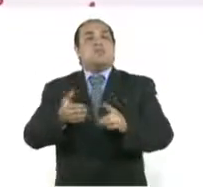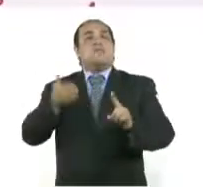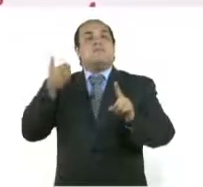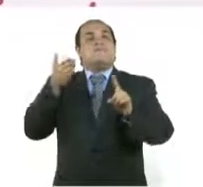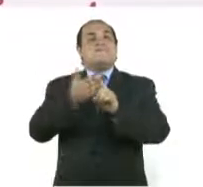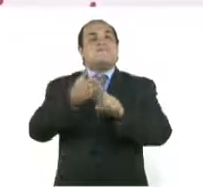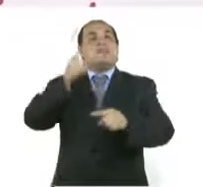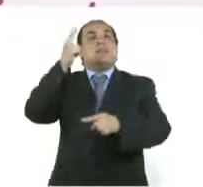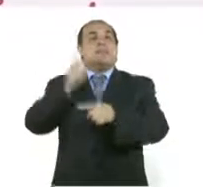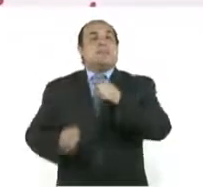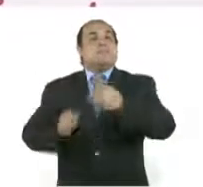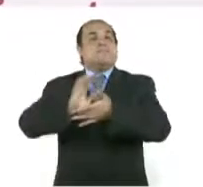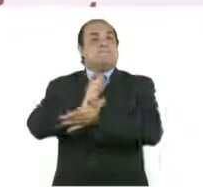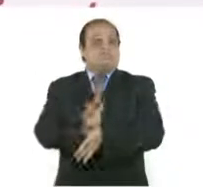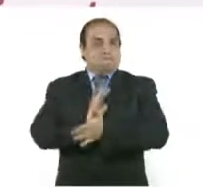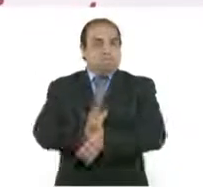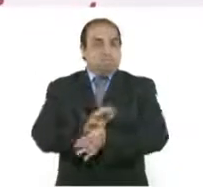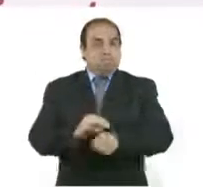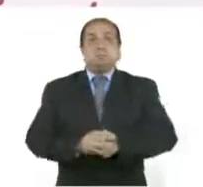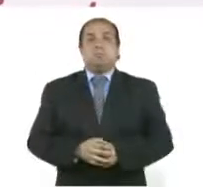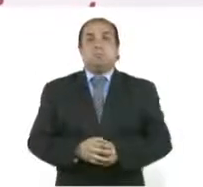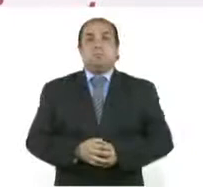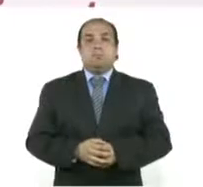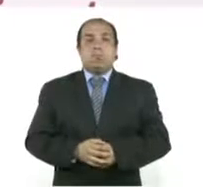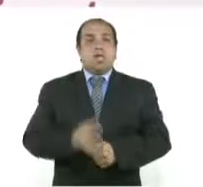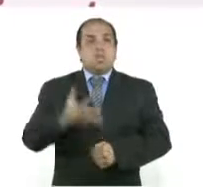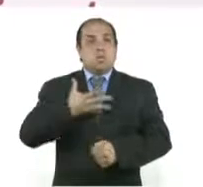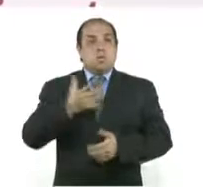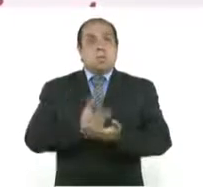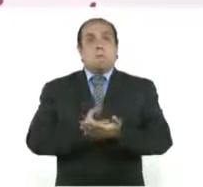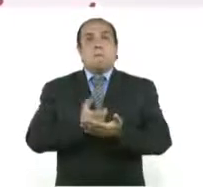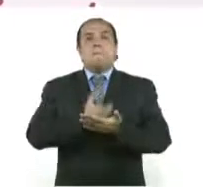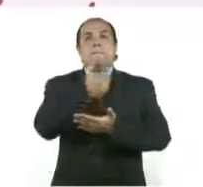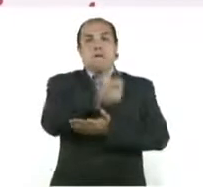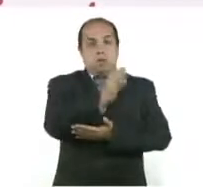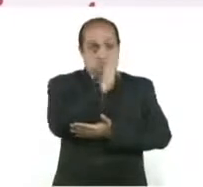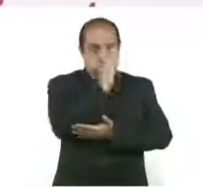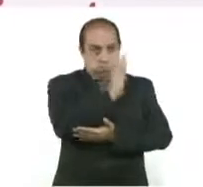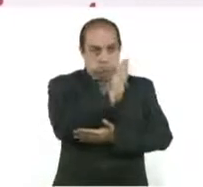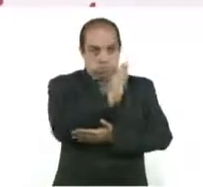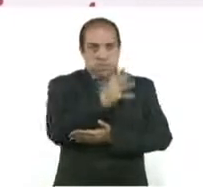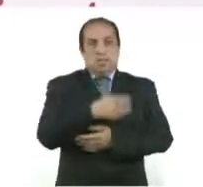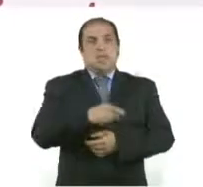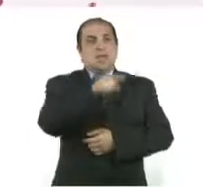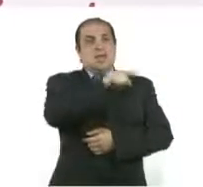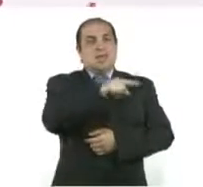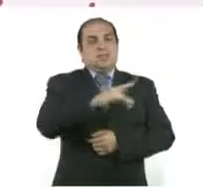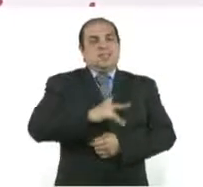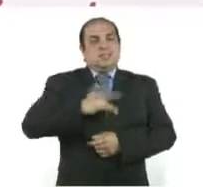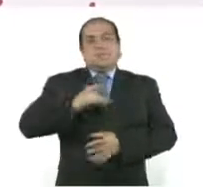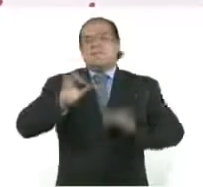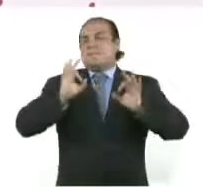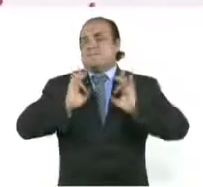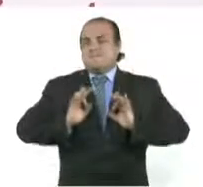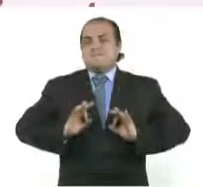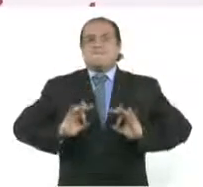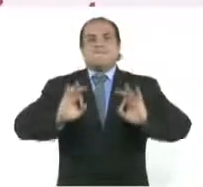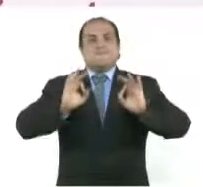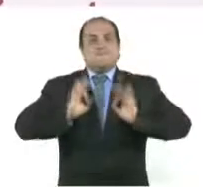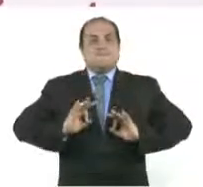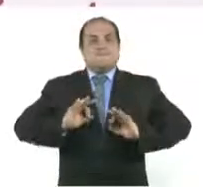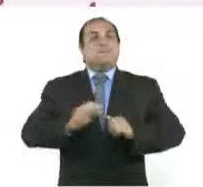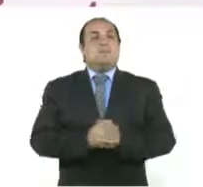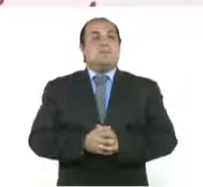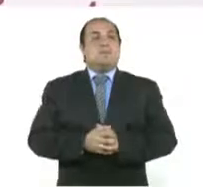discriminación y de forma directa, sin intermediarios, les da esa tranquilidad que premia el deber